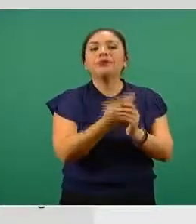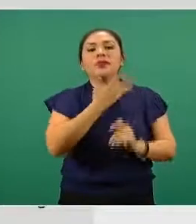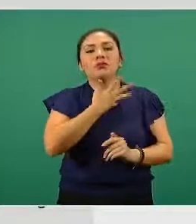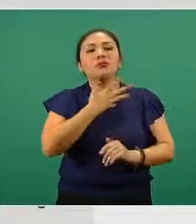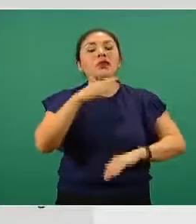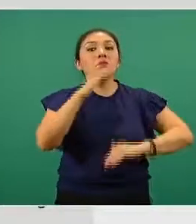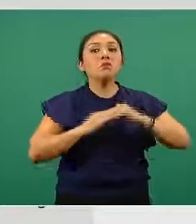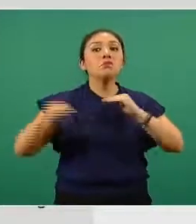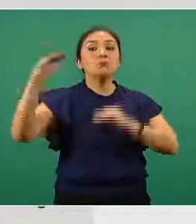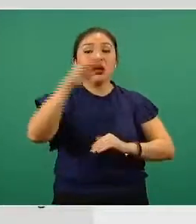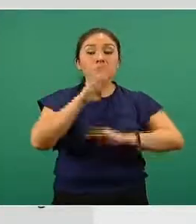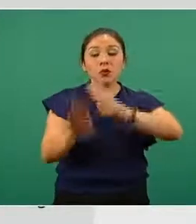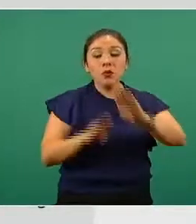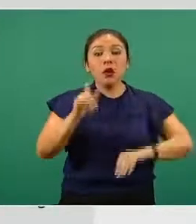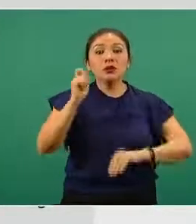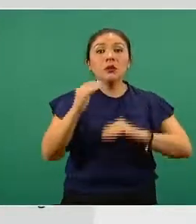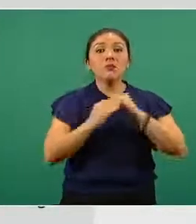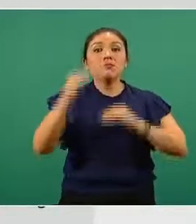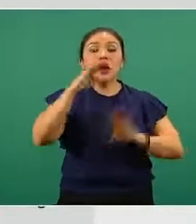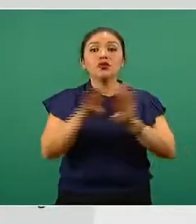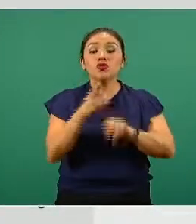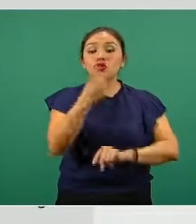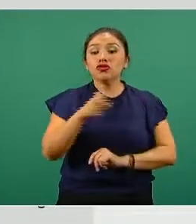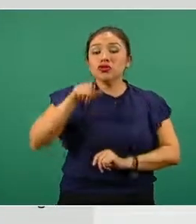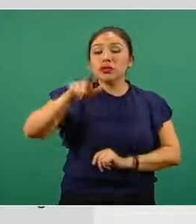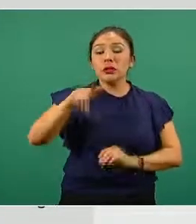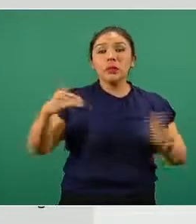un exceso de mortalidad mayor a estos